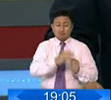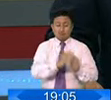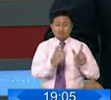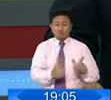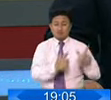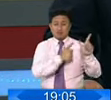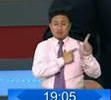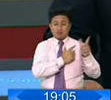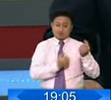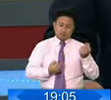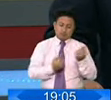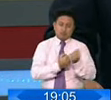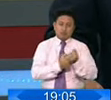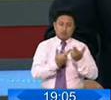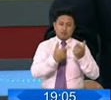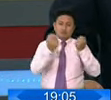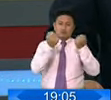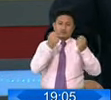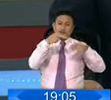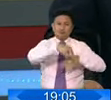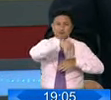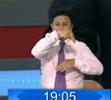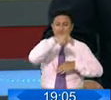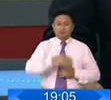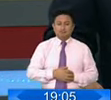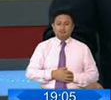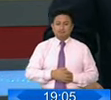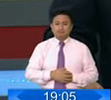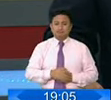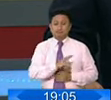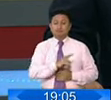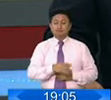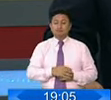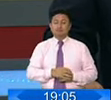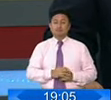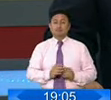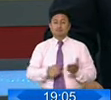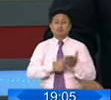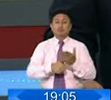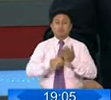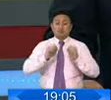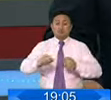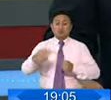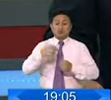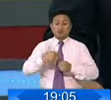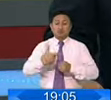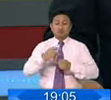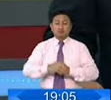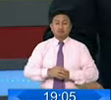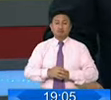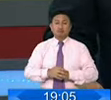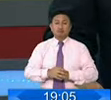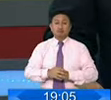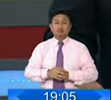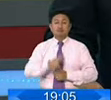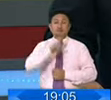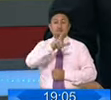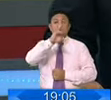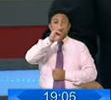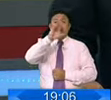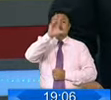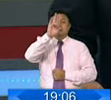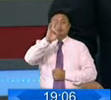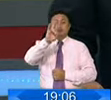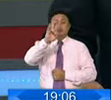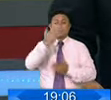Fuerzas Armadas en el control de la frontera norte. El secretario de Estado participó en la incorporación de